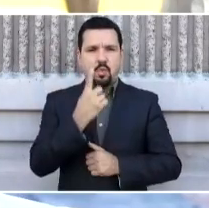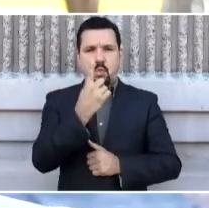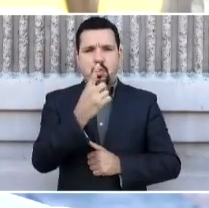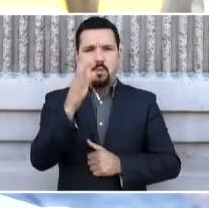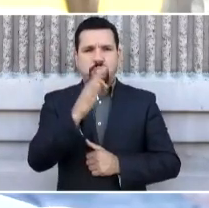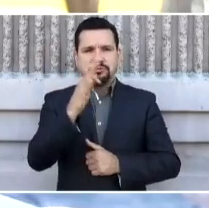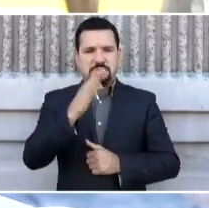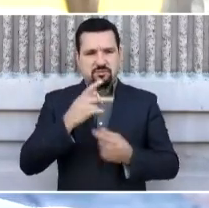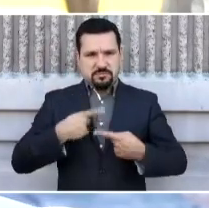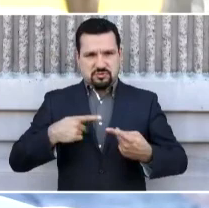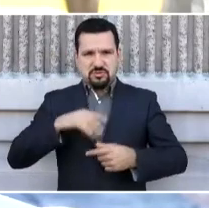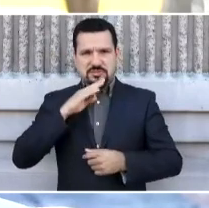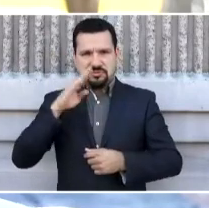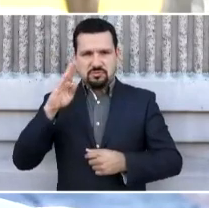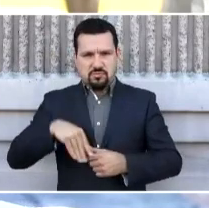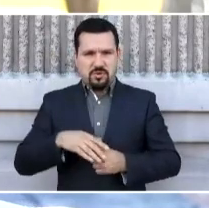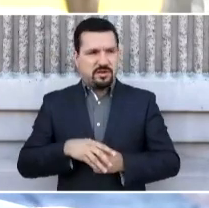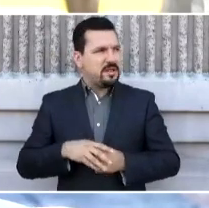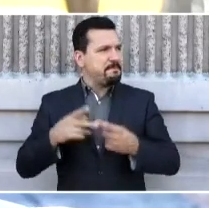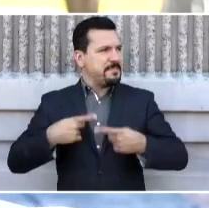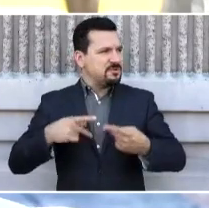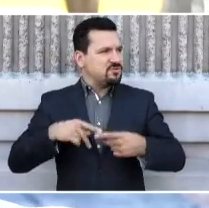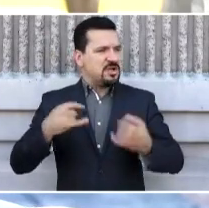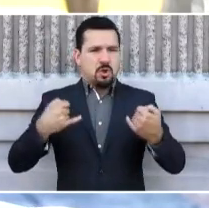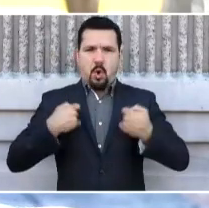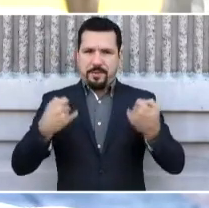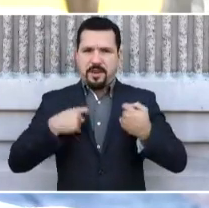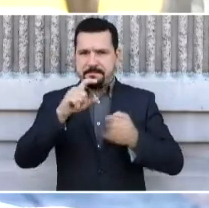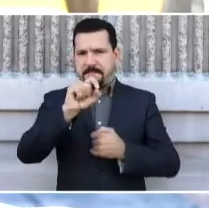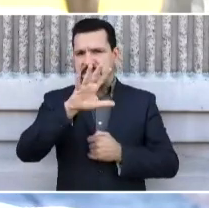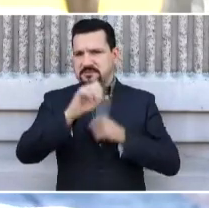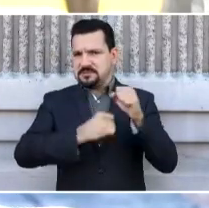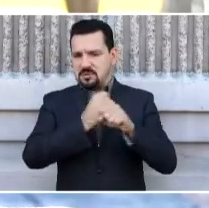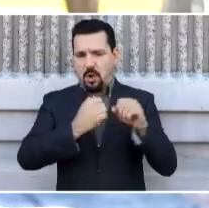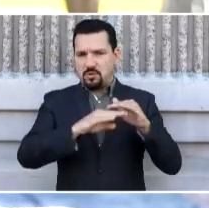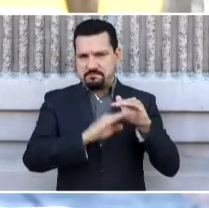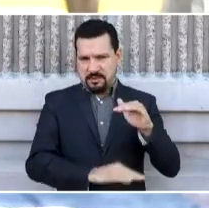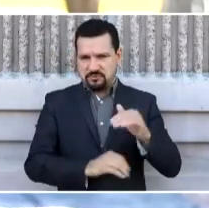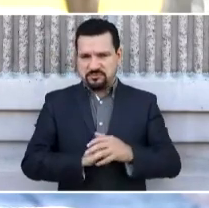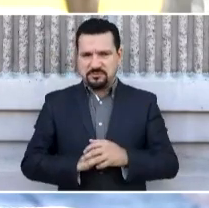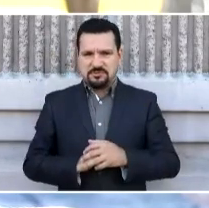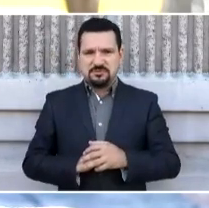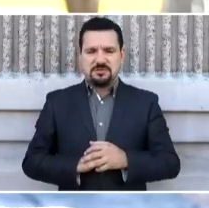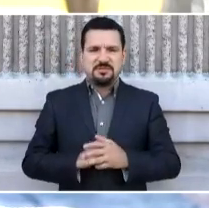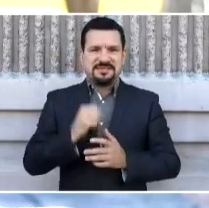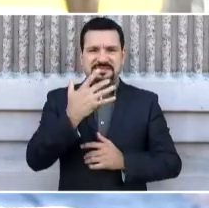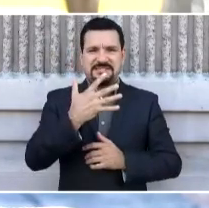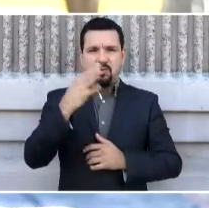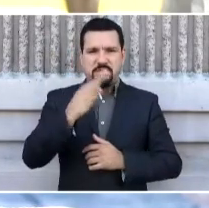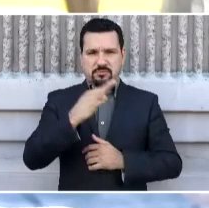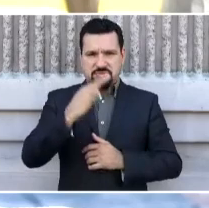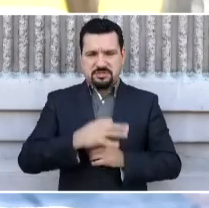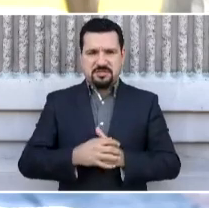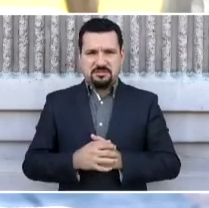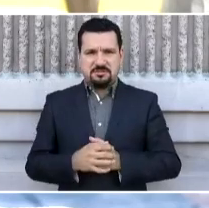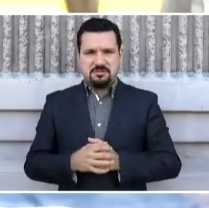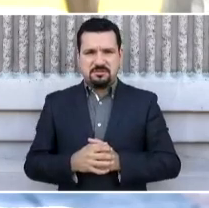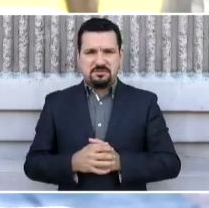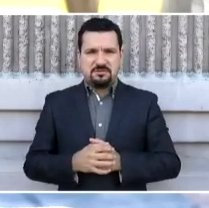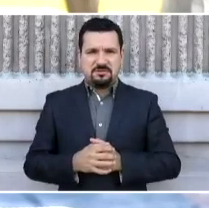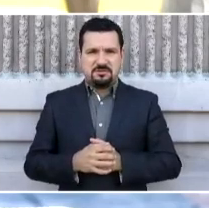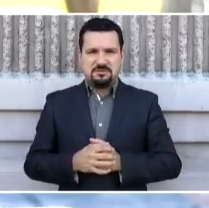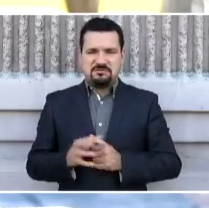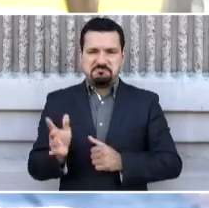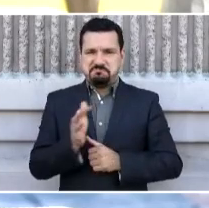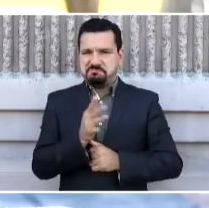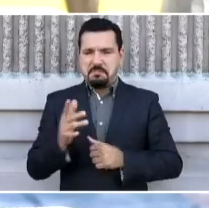1% de las muertes ocurre en personas menores de 25 años, luego 50% entre